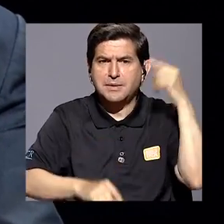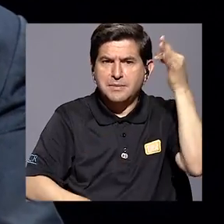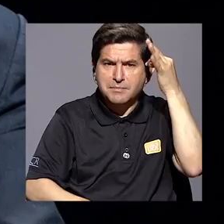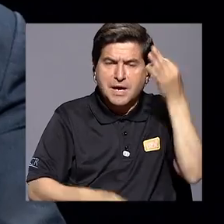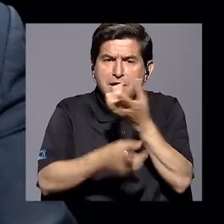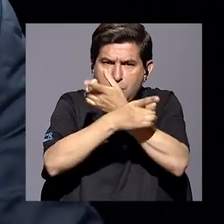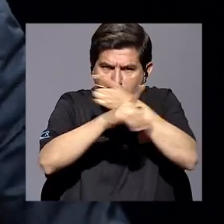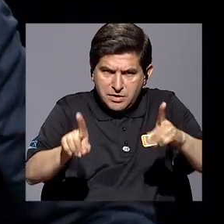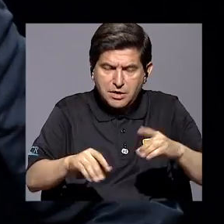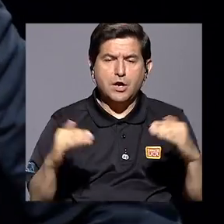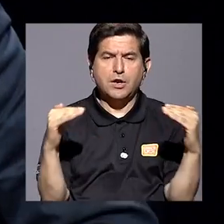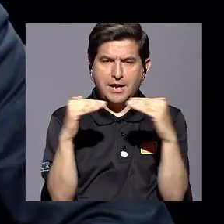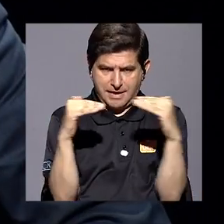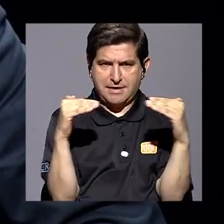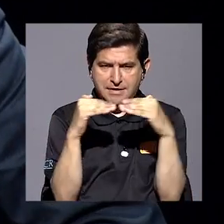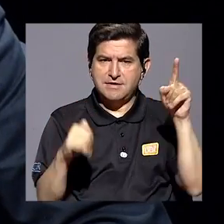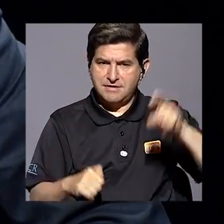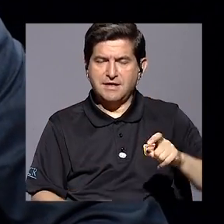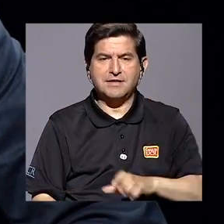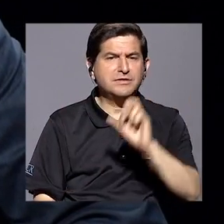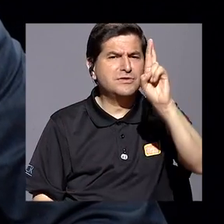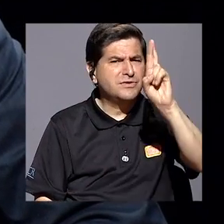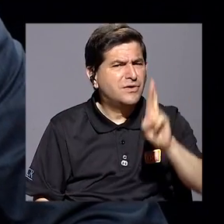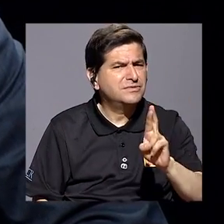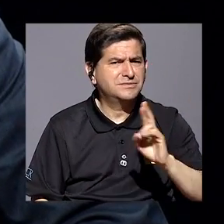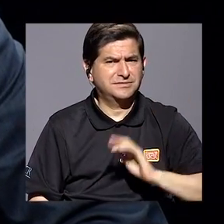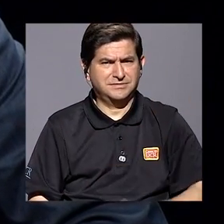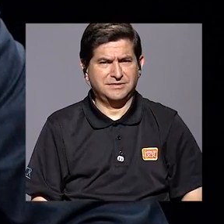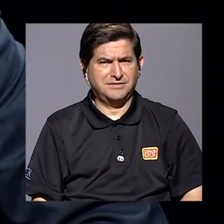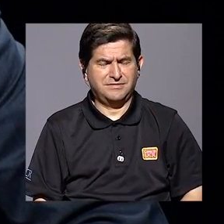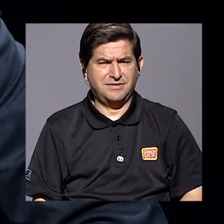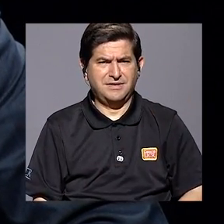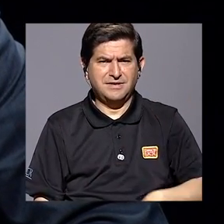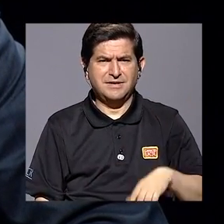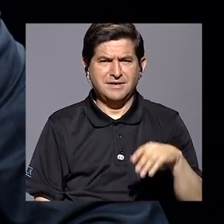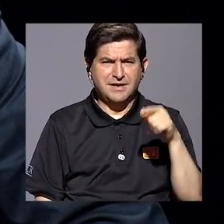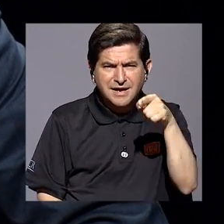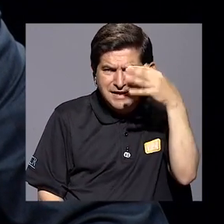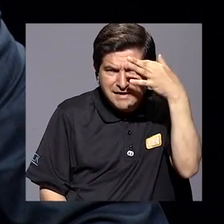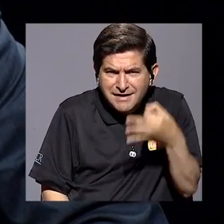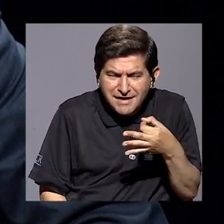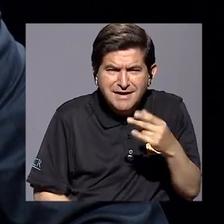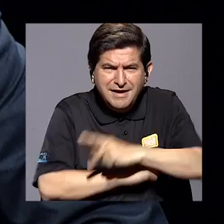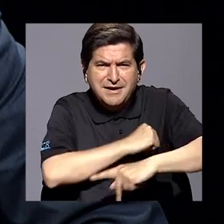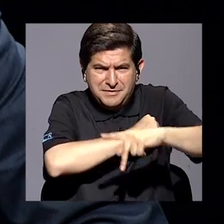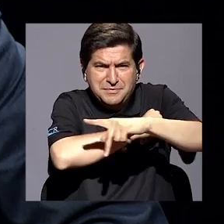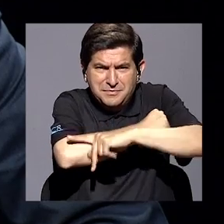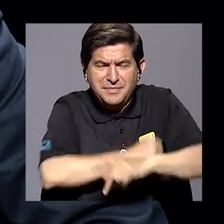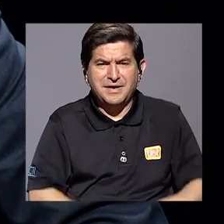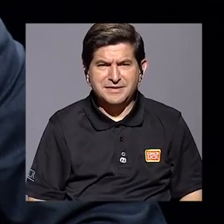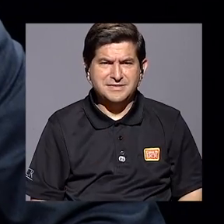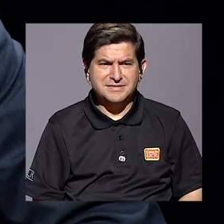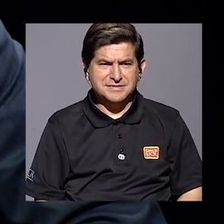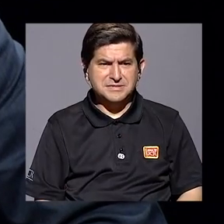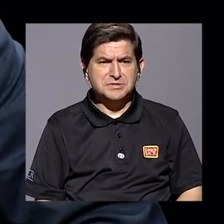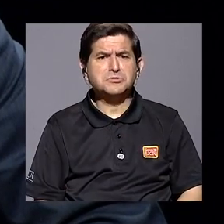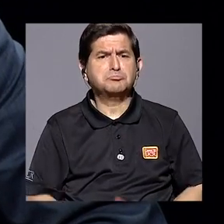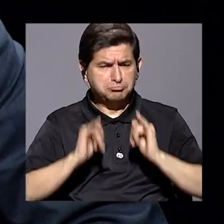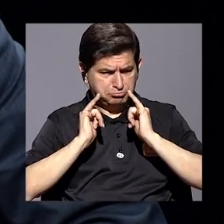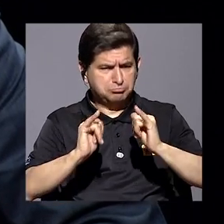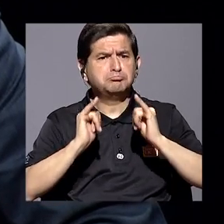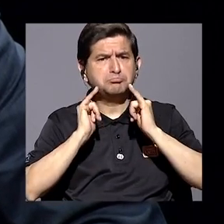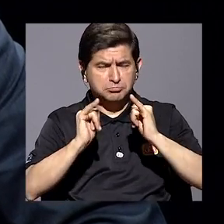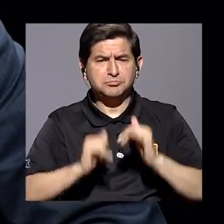en democracia generar equidad costa rica- sofía el iii es un país que pasó de ser un país bastante